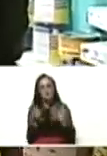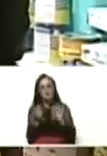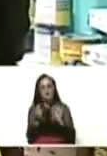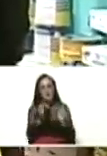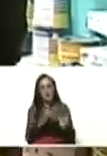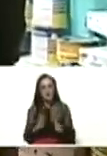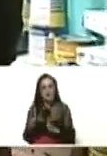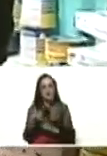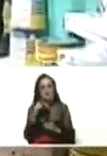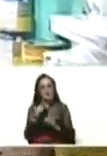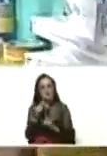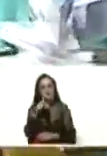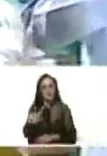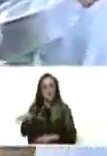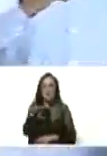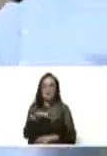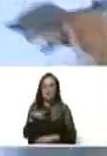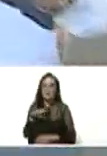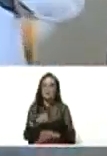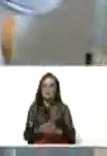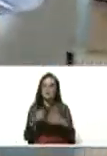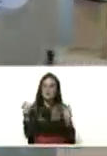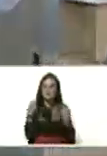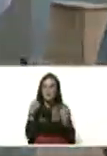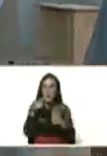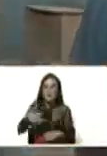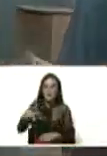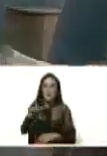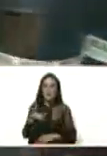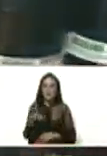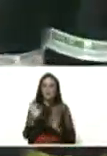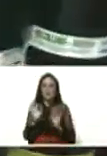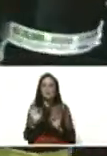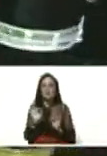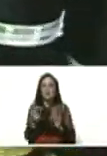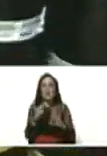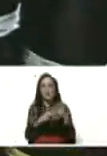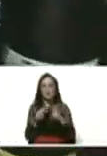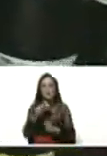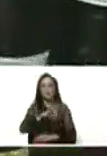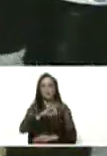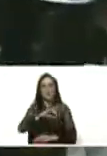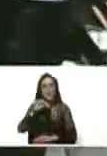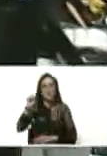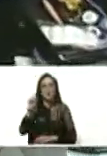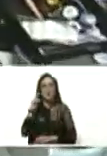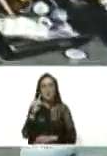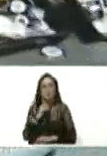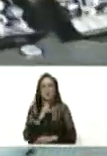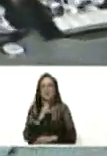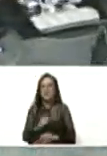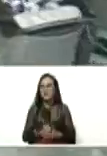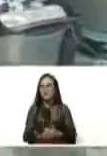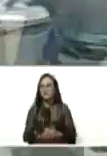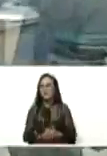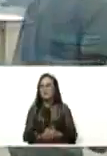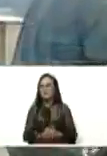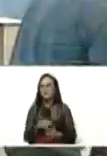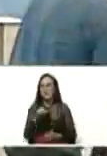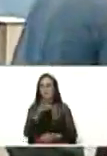para nuestro pueblo. Poder popular, ese se llama construir el socialismo bolivariano. Esto que dijo Asdrúbal